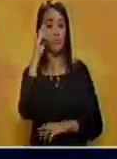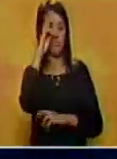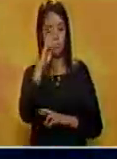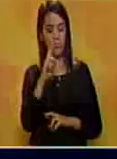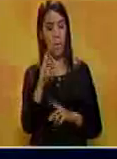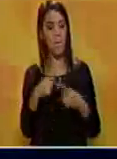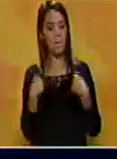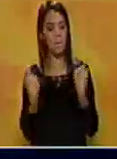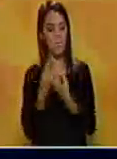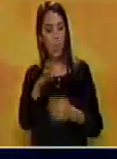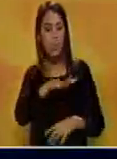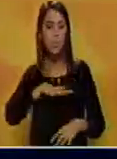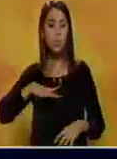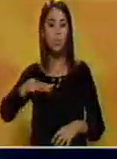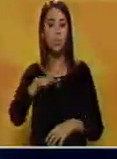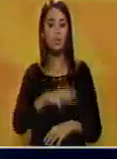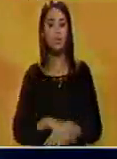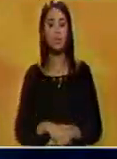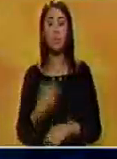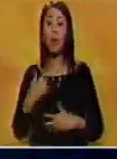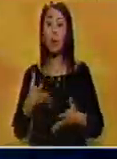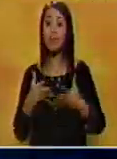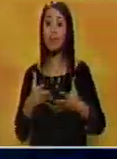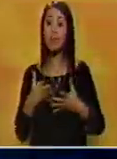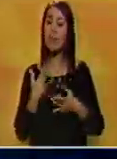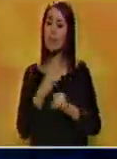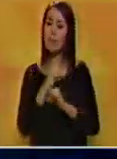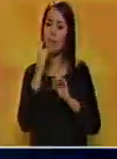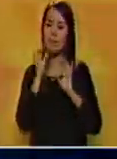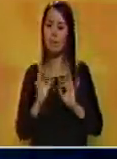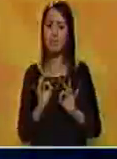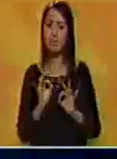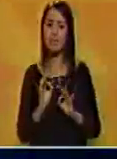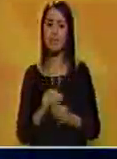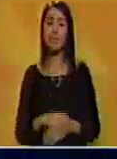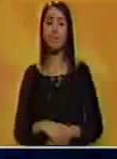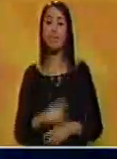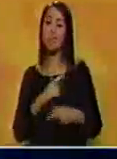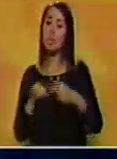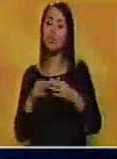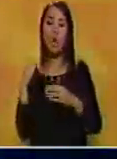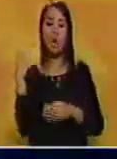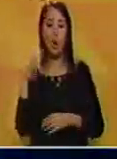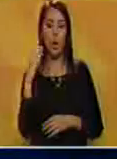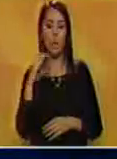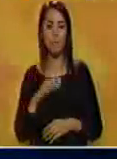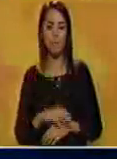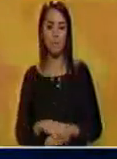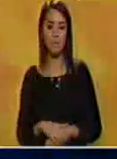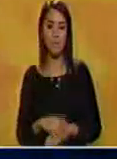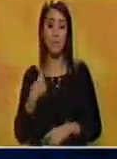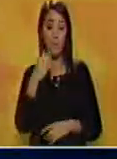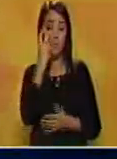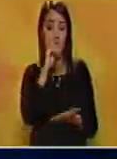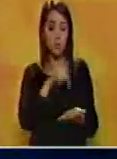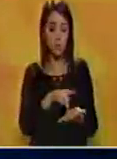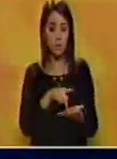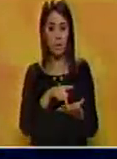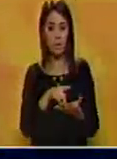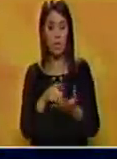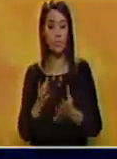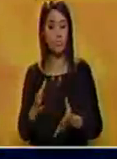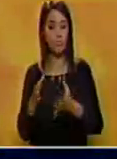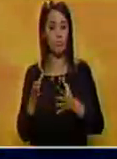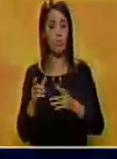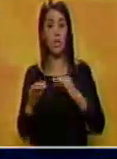casa durante la fase de grupos con victorias ante Independiente de Avellaneda y Millonarios de Colombia. Corinthians, como visitante, superó al Rey de Copas